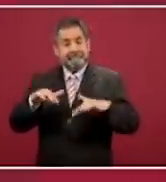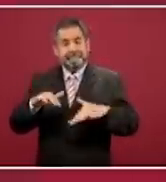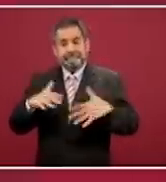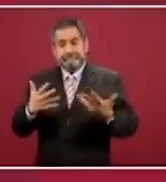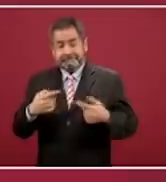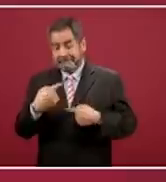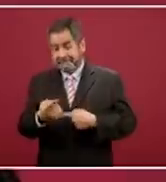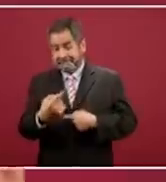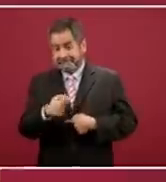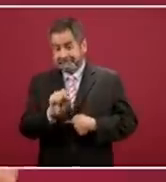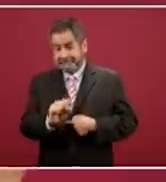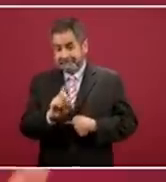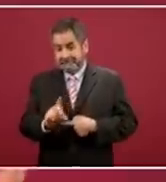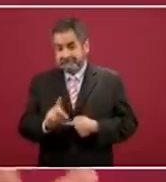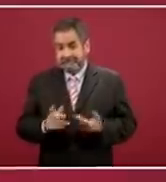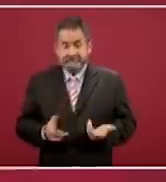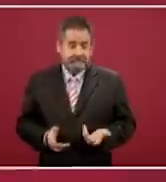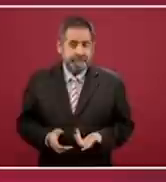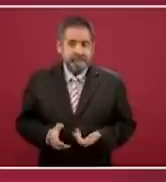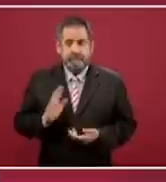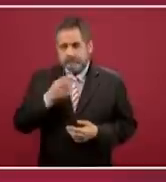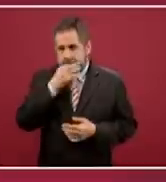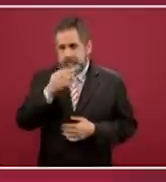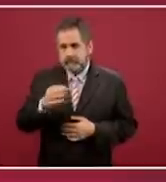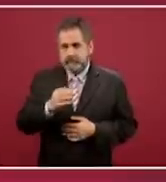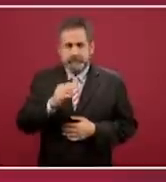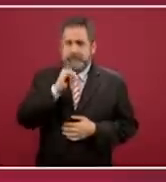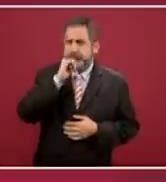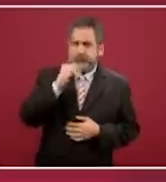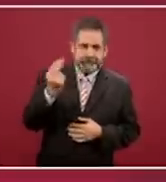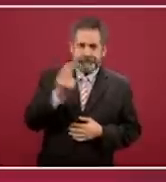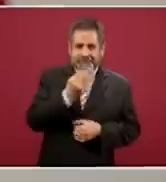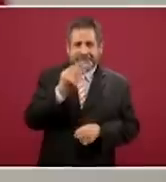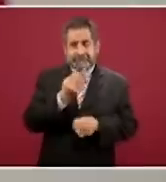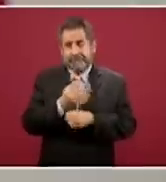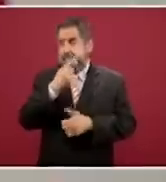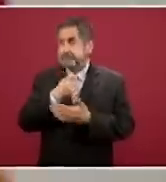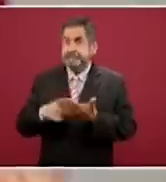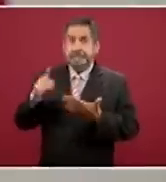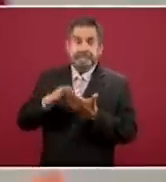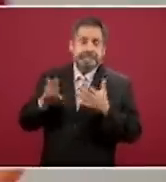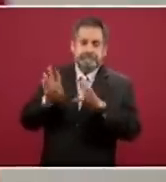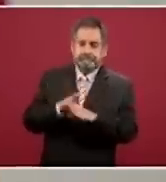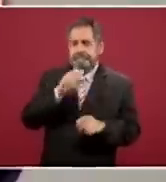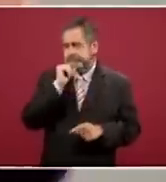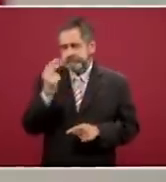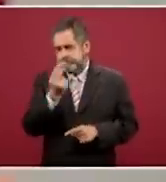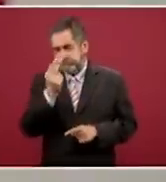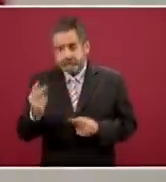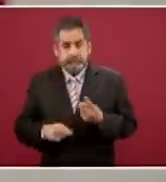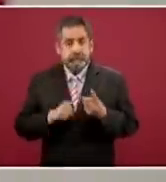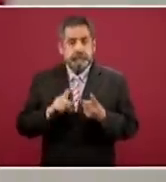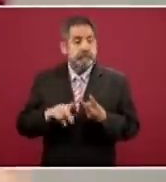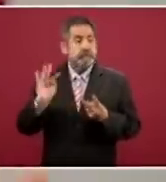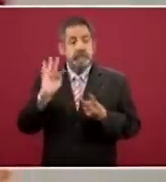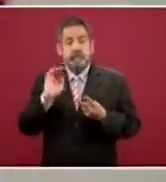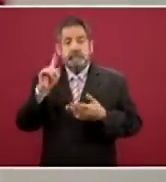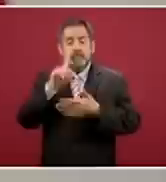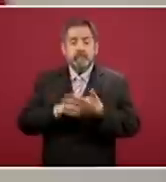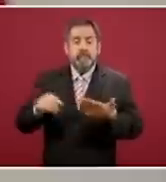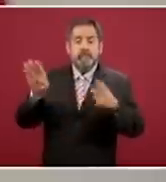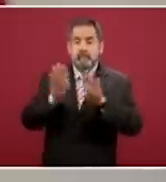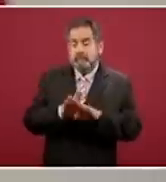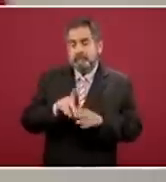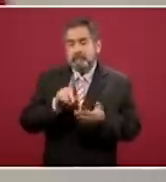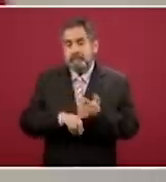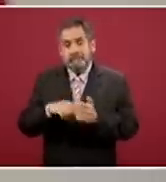que ya, uno, ya dije que no es indispensable en este momento hacer cancelaciones, y dos, si se cancelara en este momento tendría una